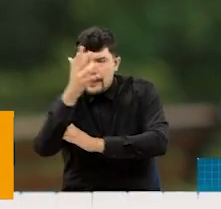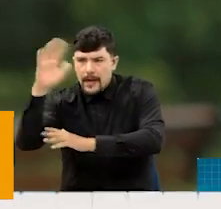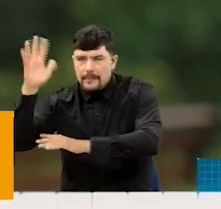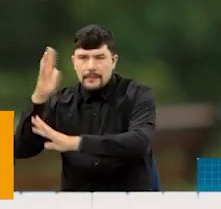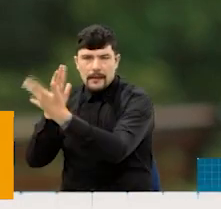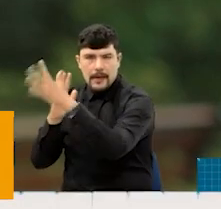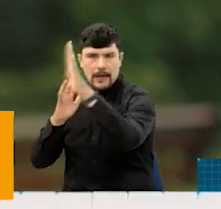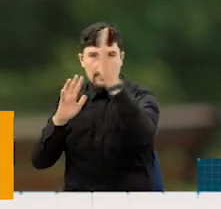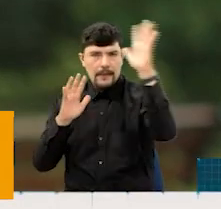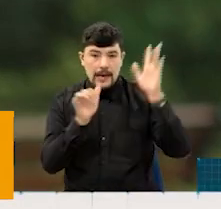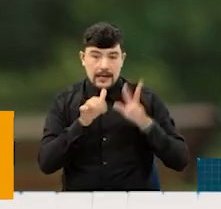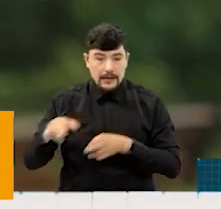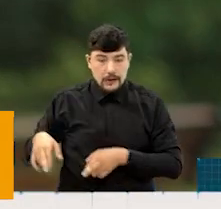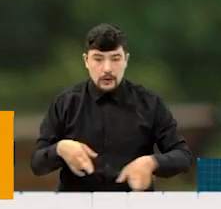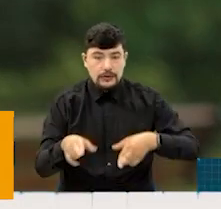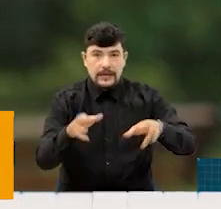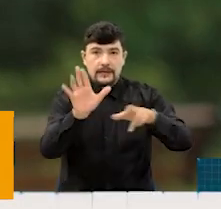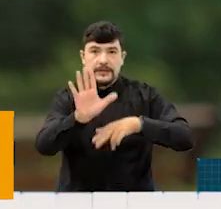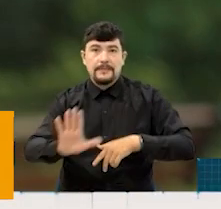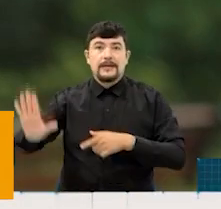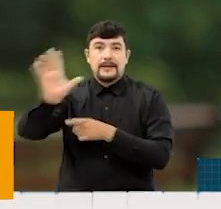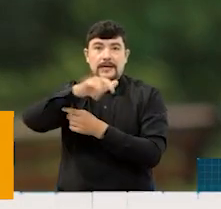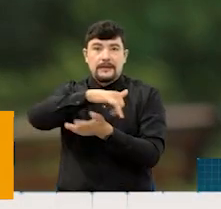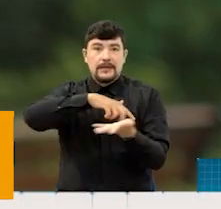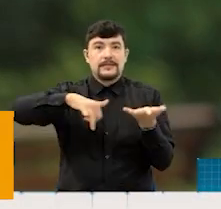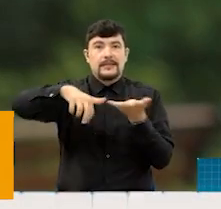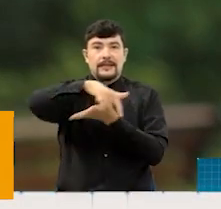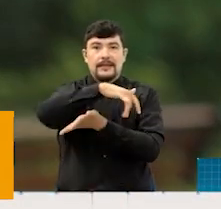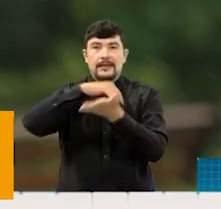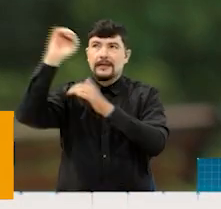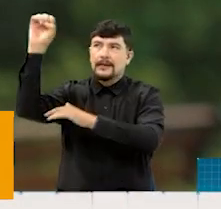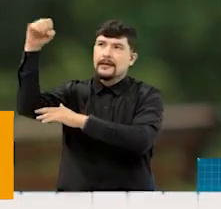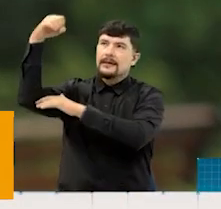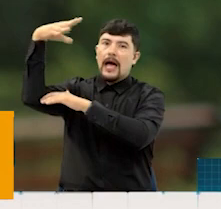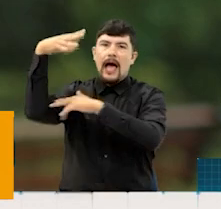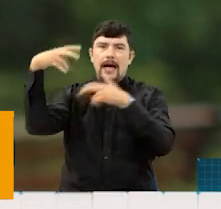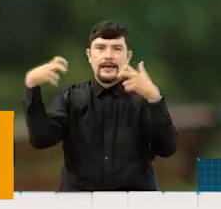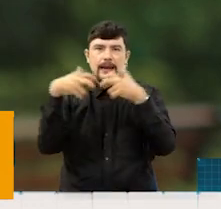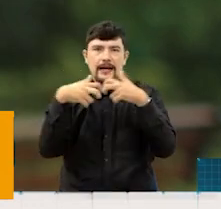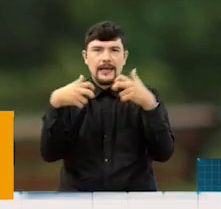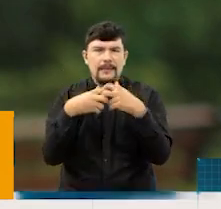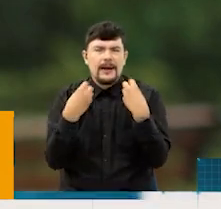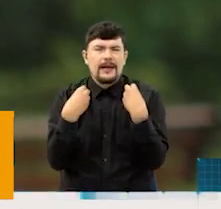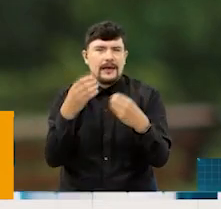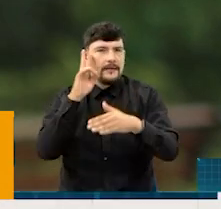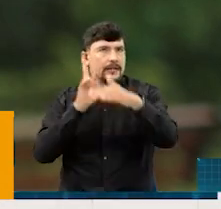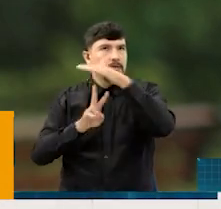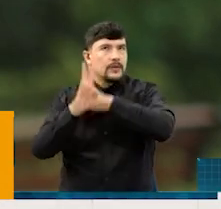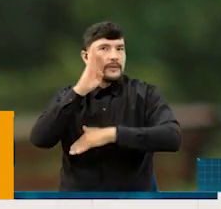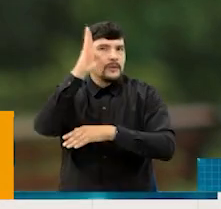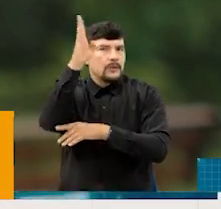Estamos comprometidos con el cuidado de los bosques y las cuencas hídricas del departamento.